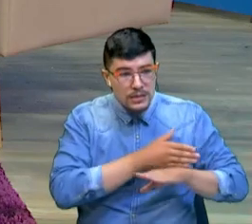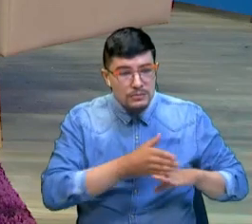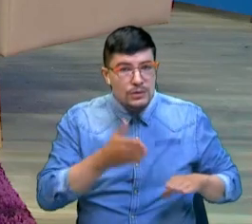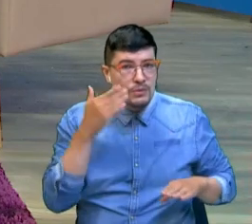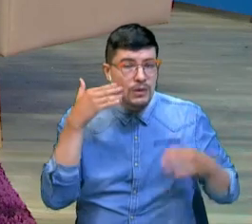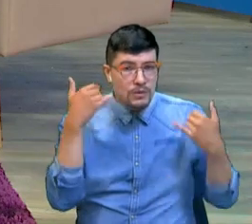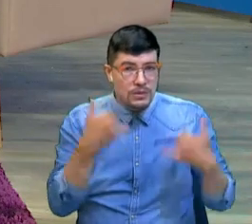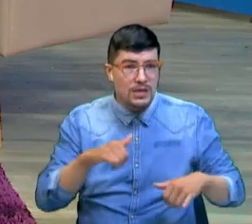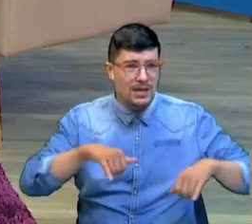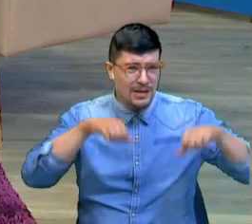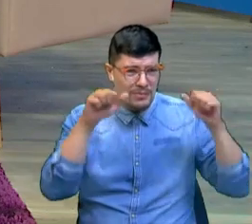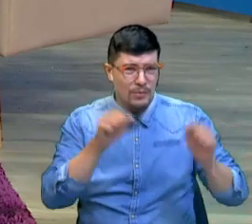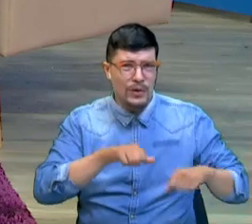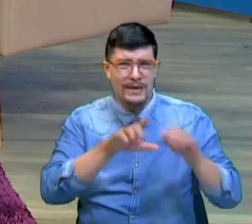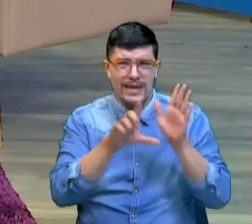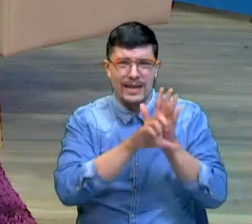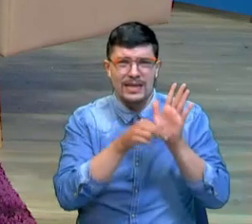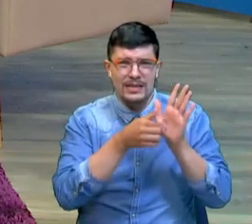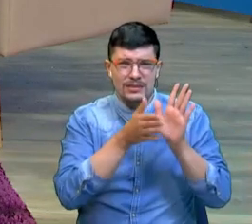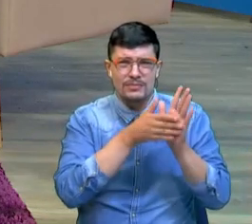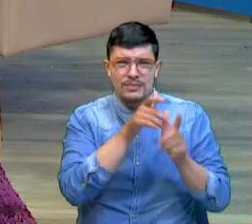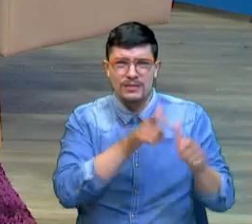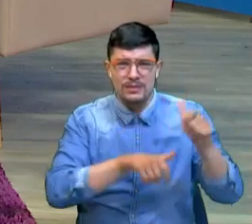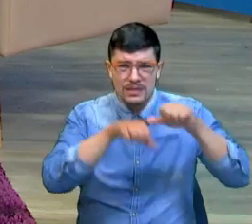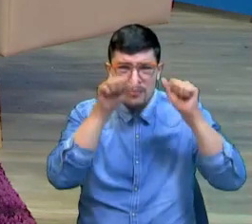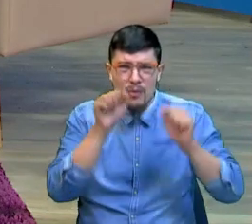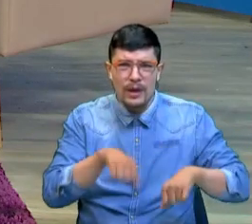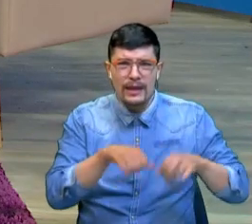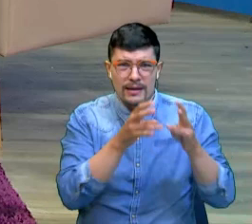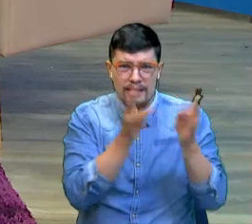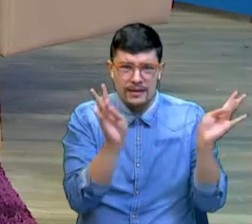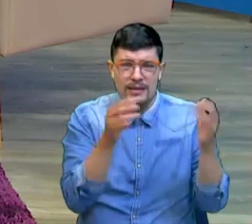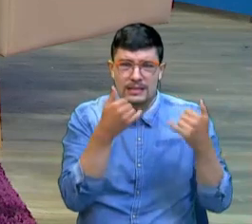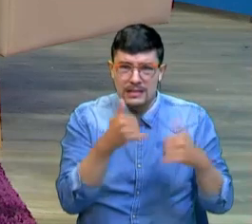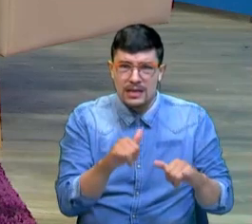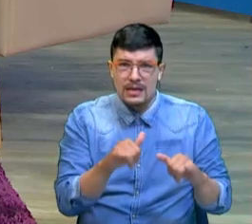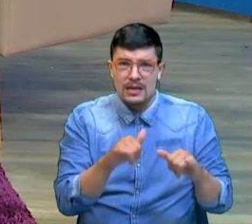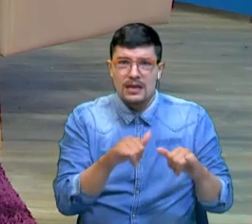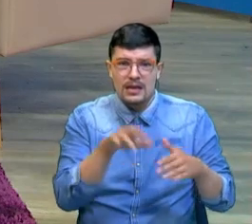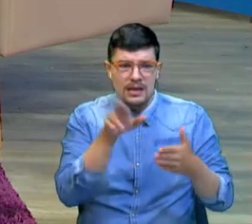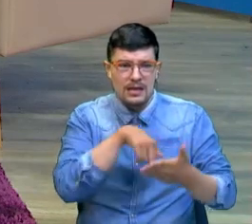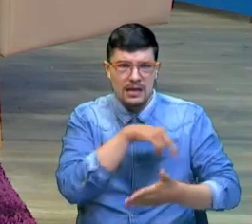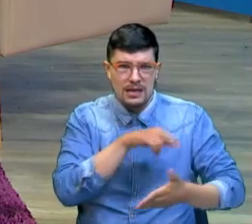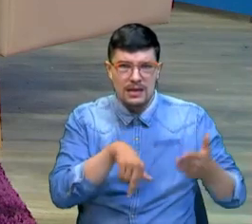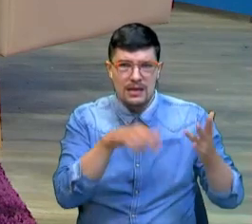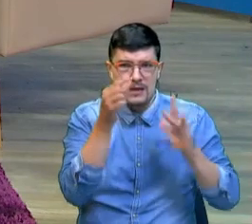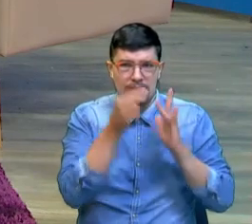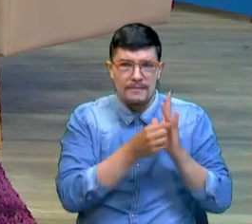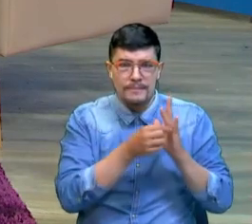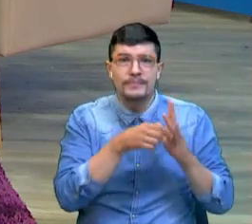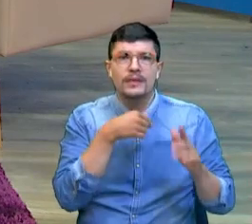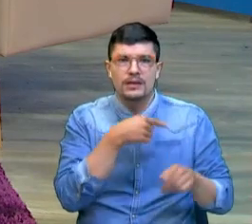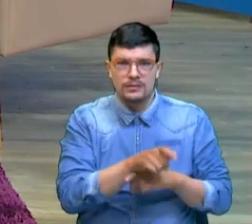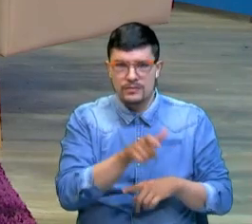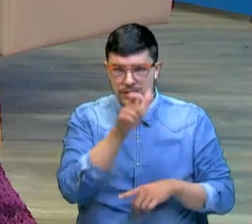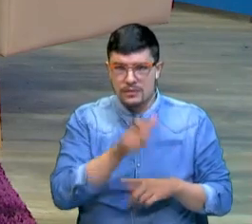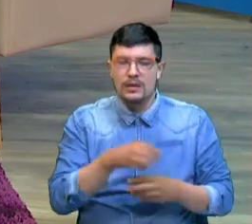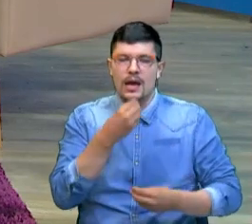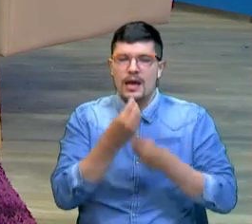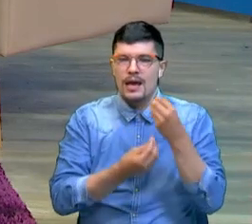aprobó la ley esa donde se podían separar de, cuando ya se podía anularle el matrimonio, él hizo